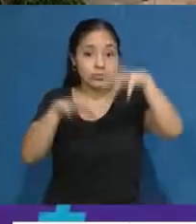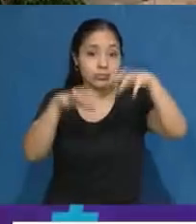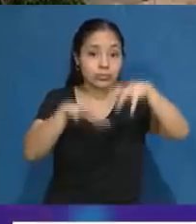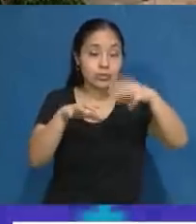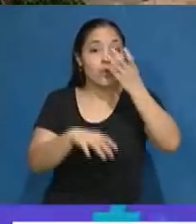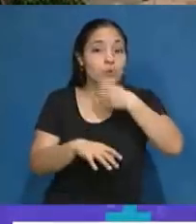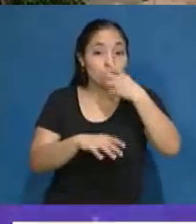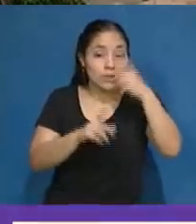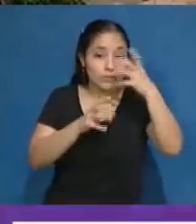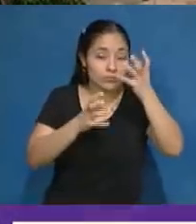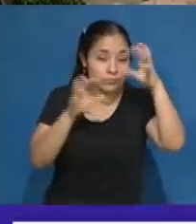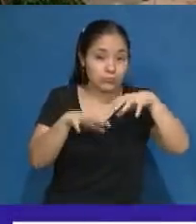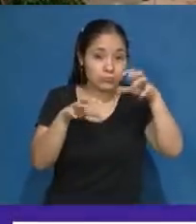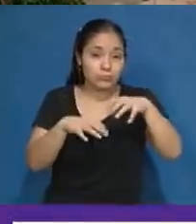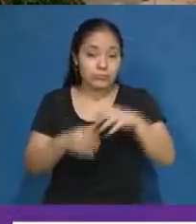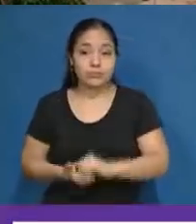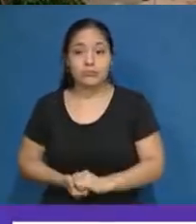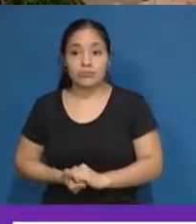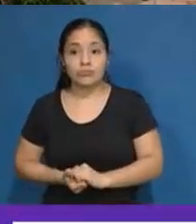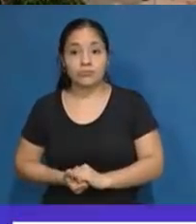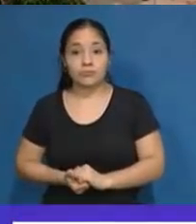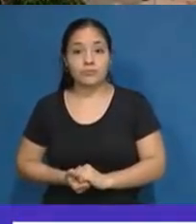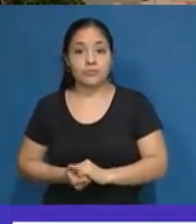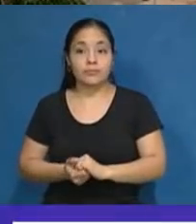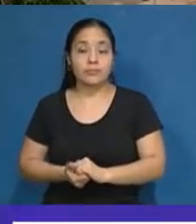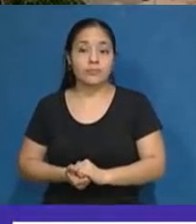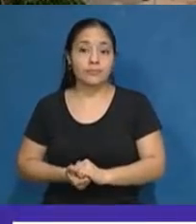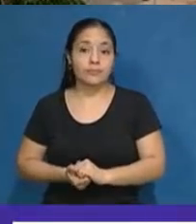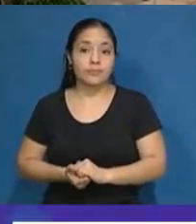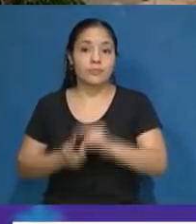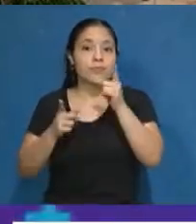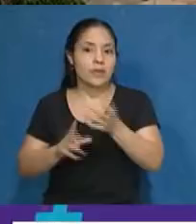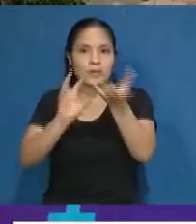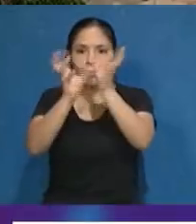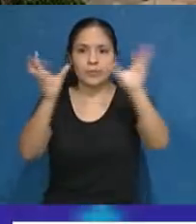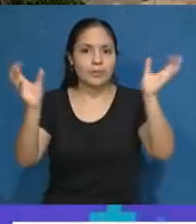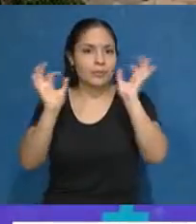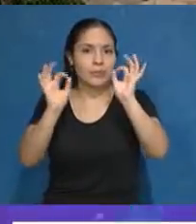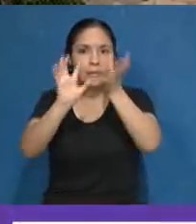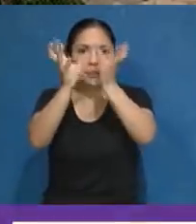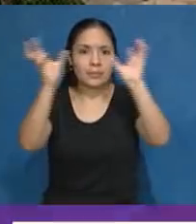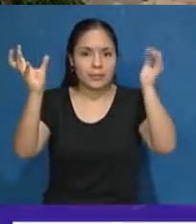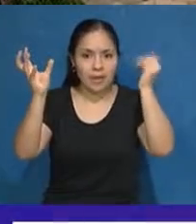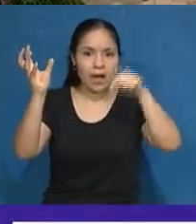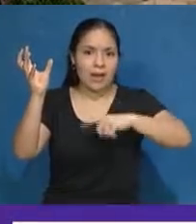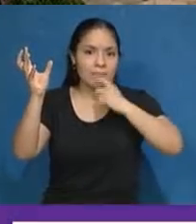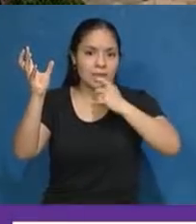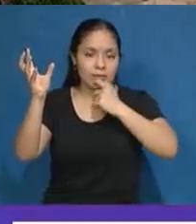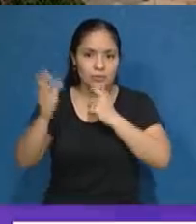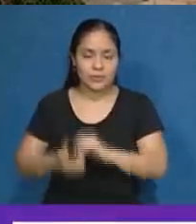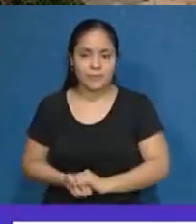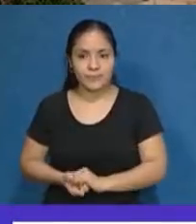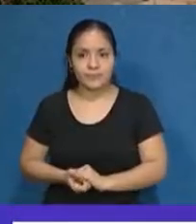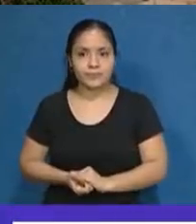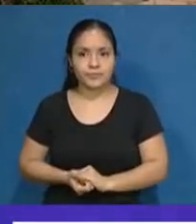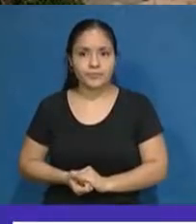Tunuyán, por sectores con precipitación, y el cielo prácticamente nublado en todo lo que es Mendoza. Es debido, bueno, a esto